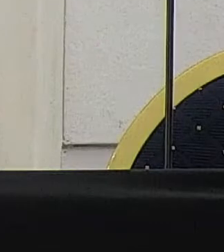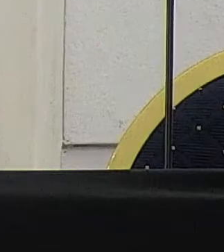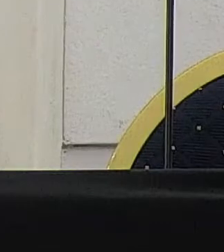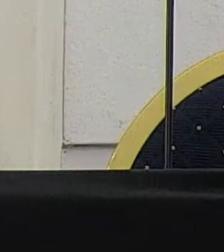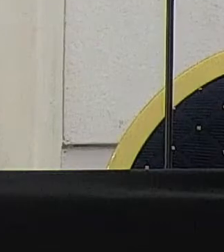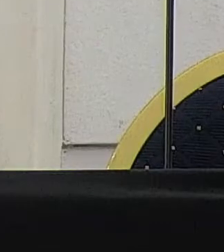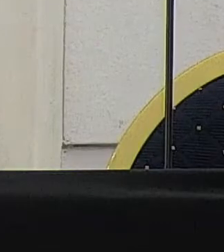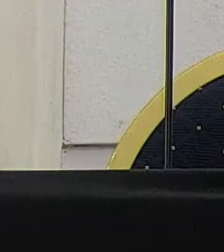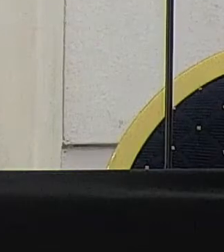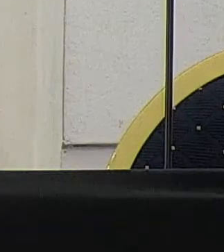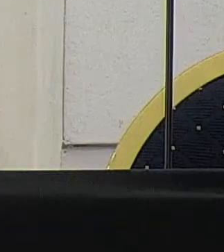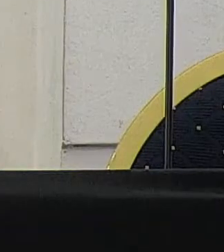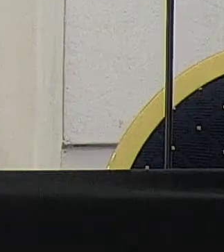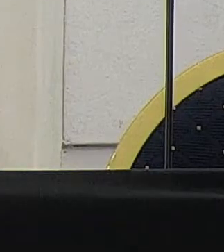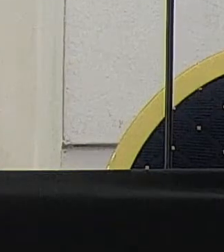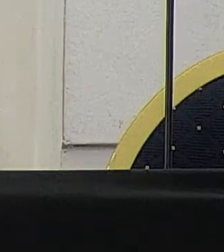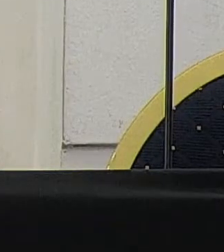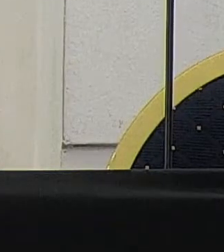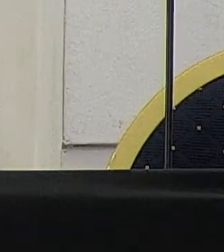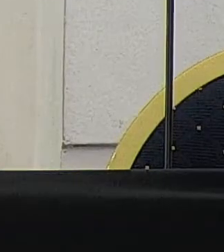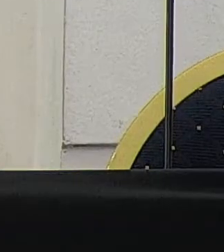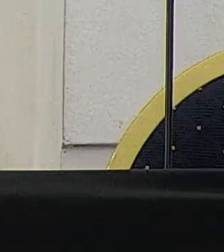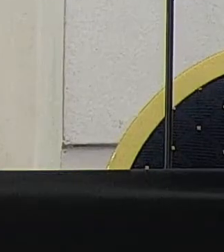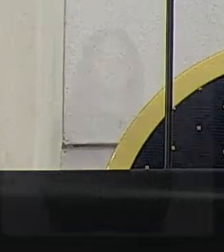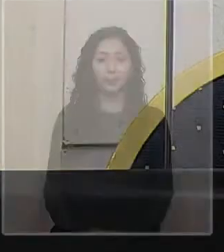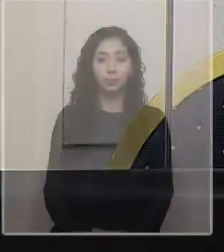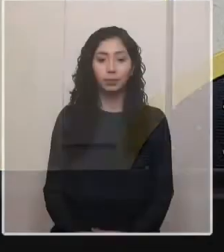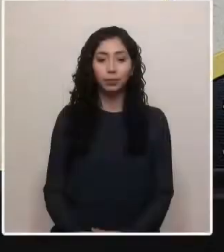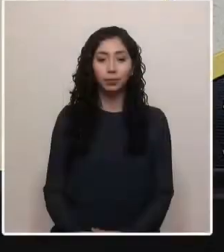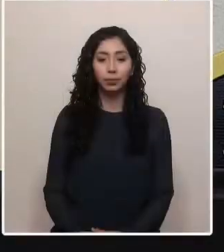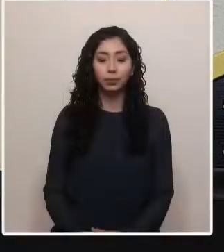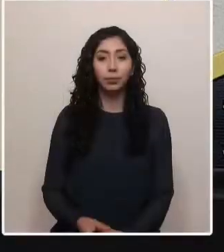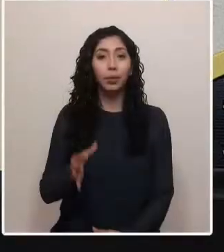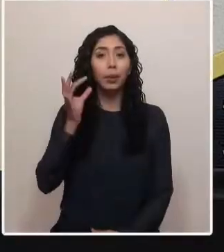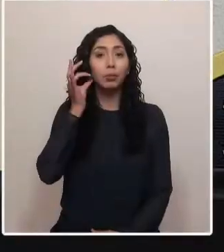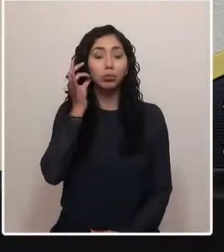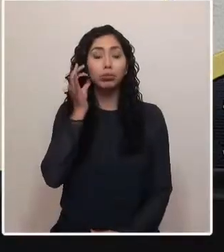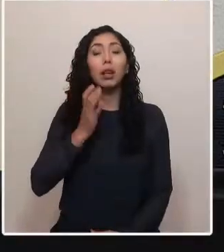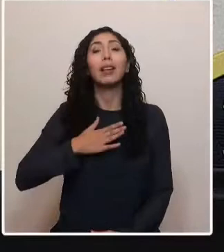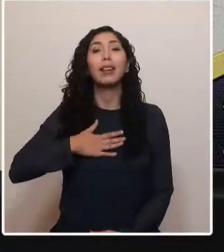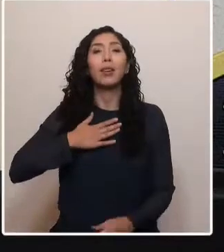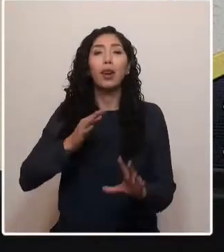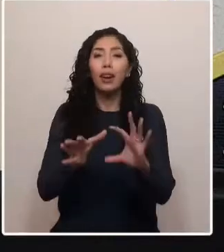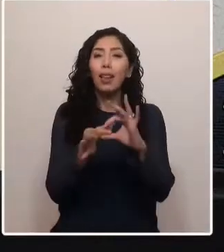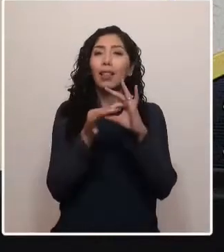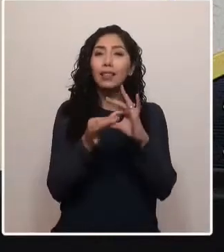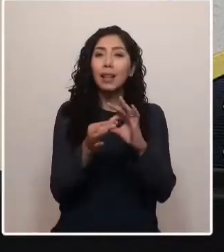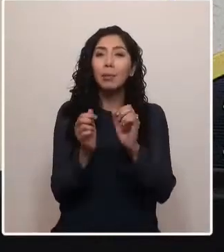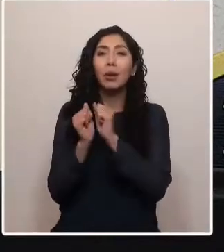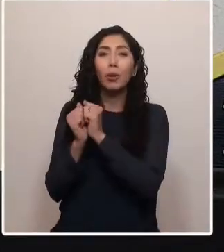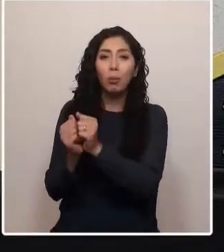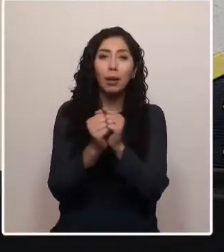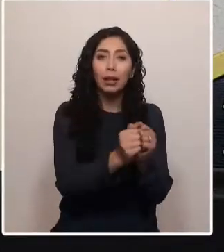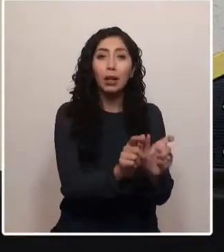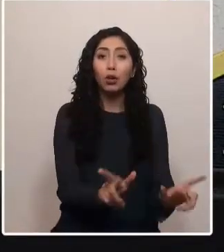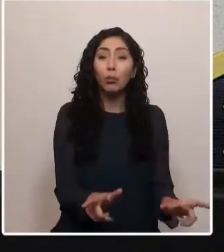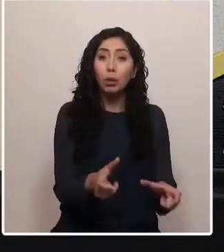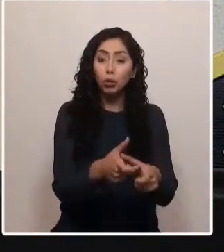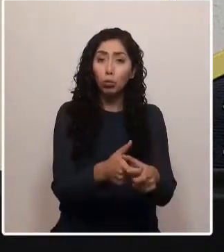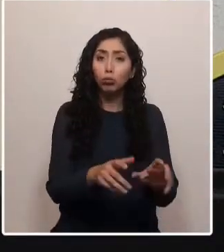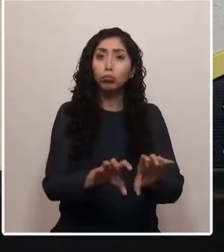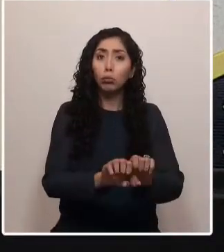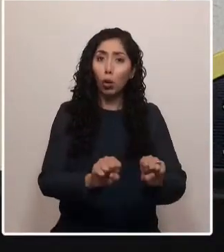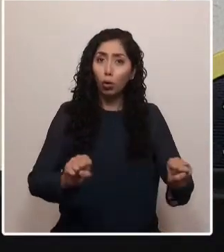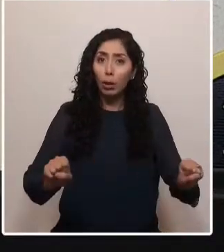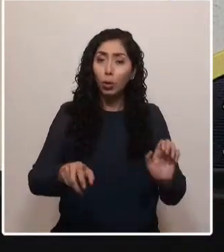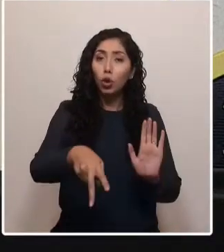6. Primero que todo, quiero agradecer a mis colegas de la comisión con quienes logramos acordar una norma de consenso a pesar